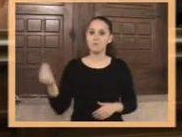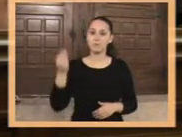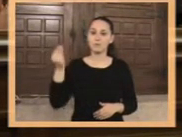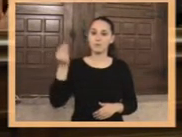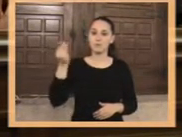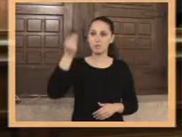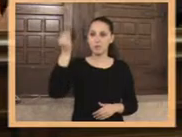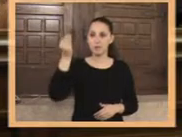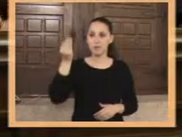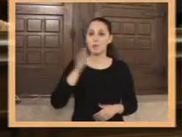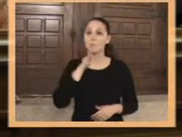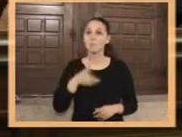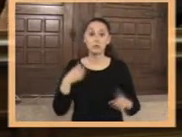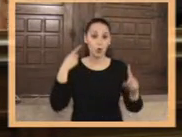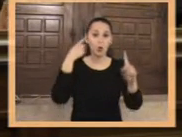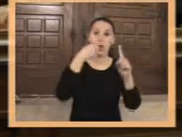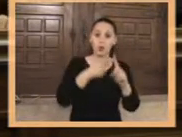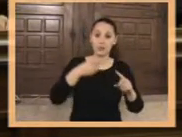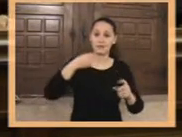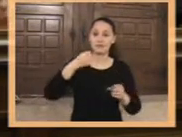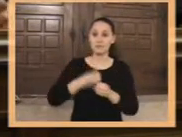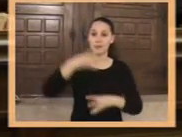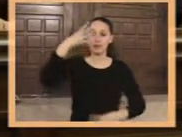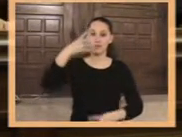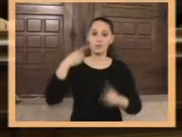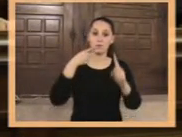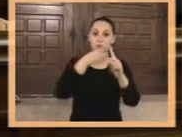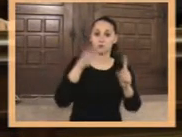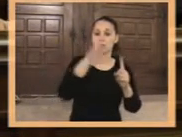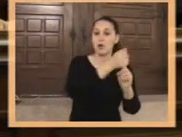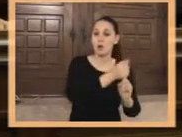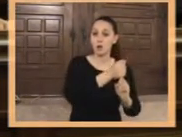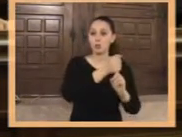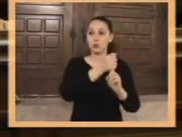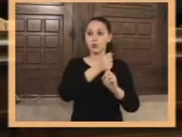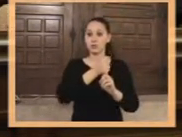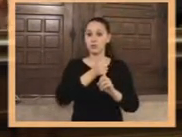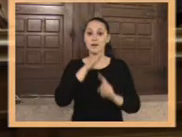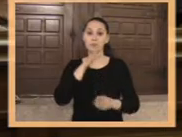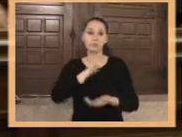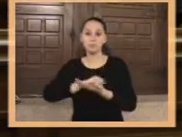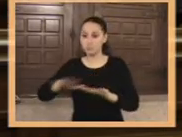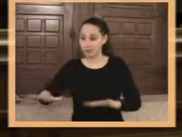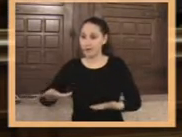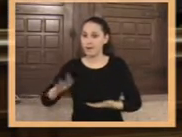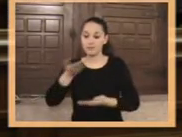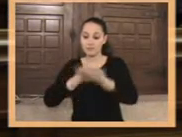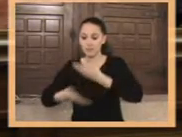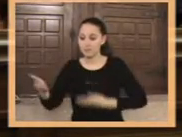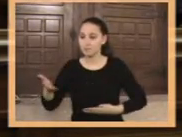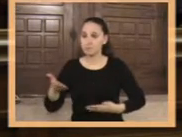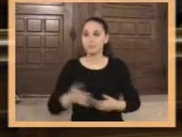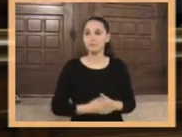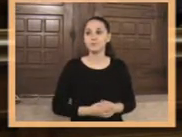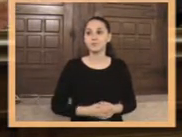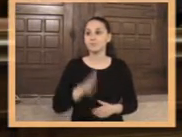es un objetivo recuperar los edificios que han sido municipales y de manera gratuita, y eso es lo que se pretende con